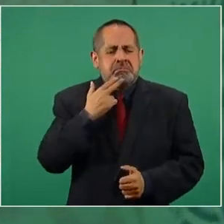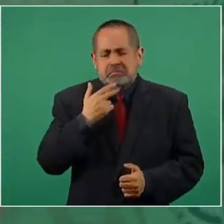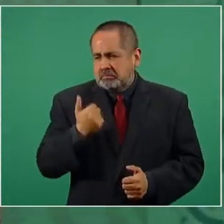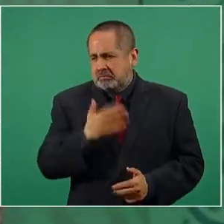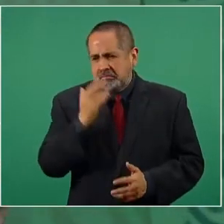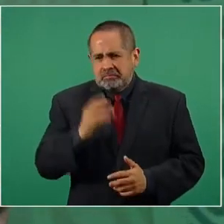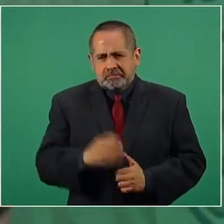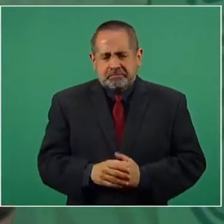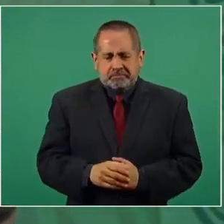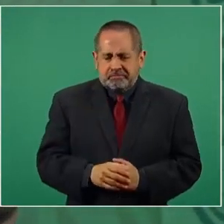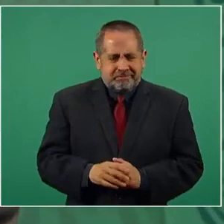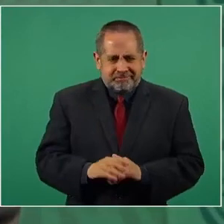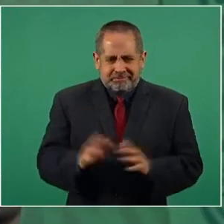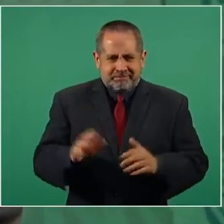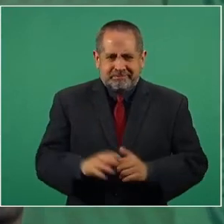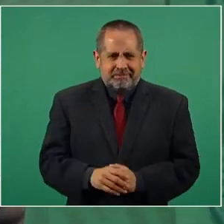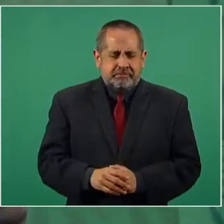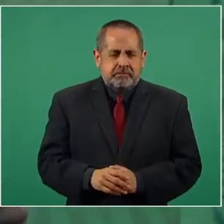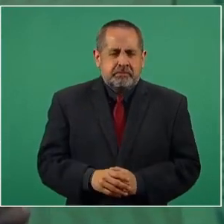Entonces ya,